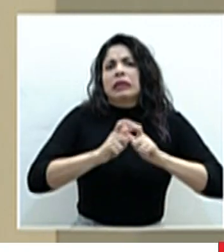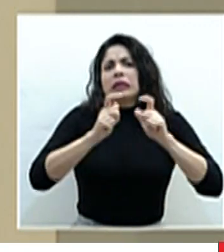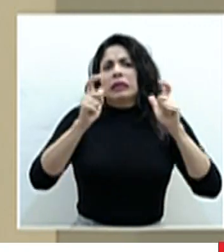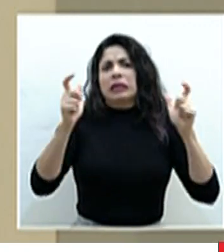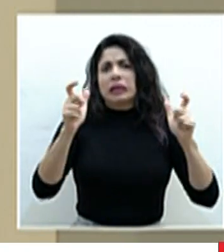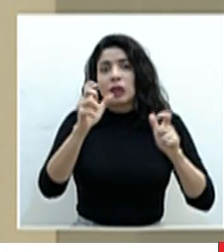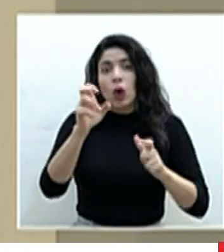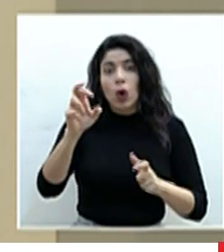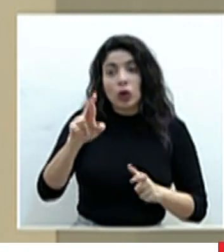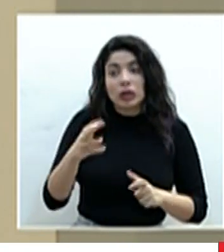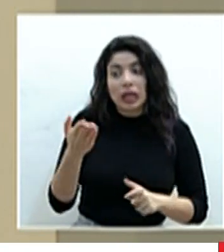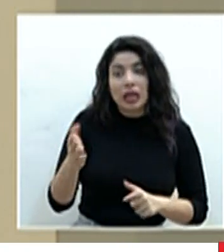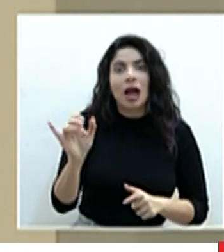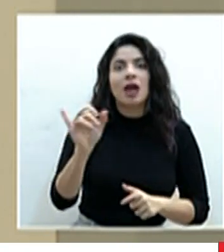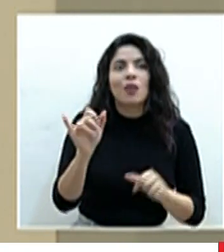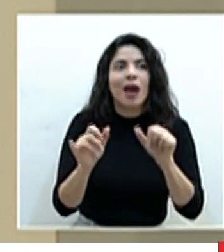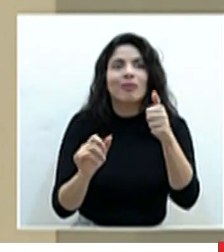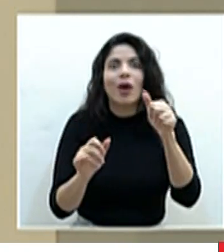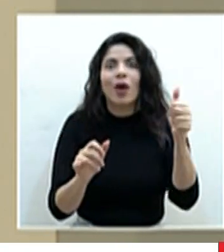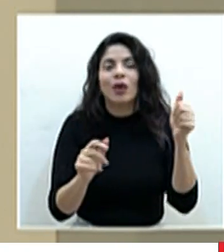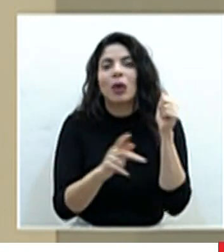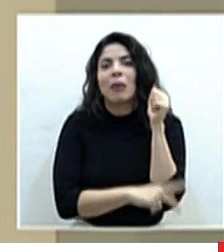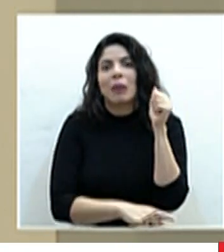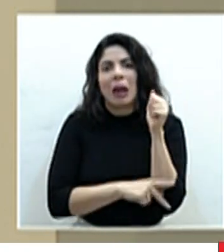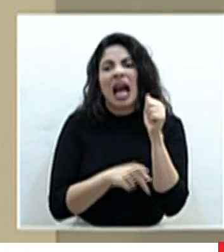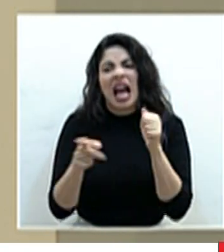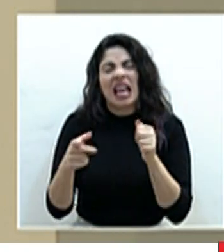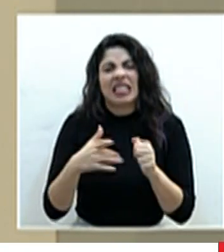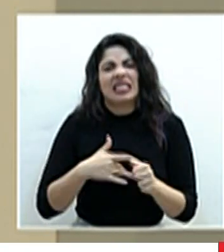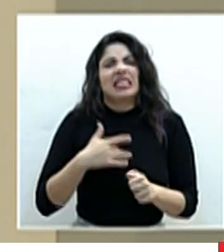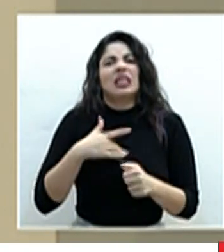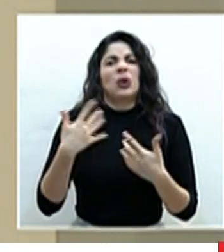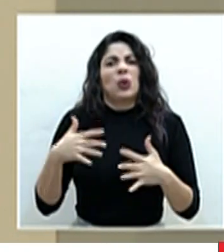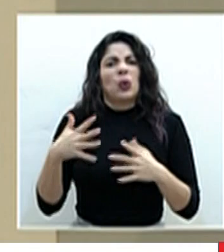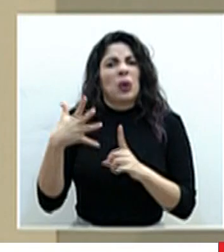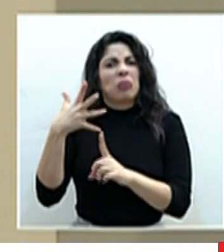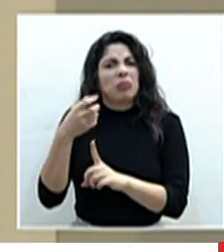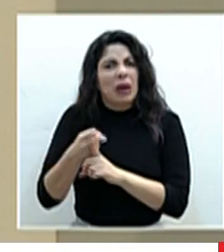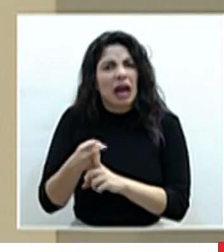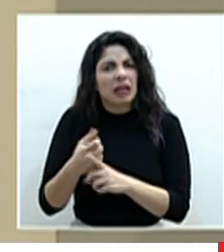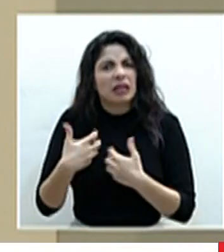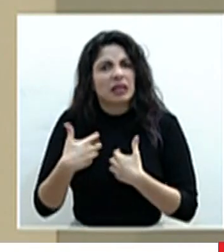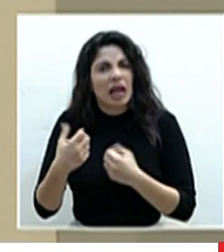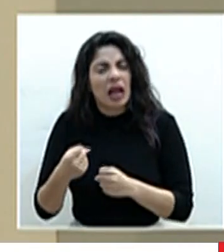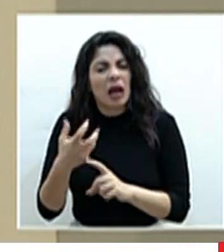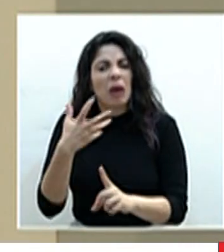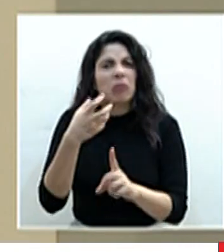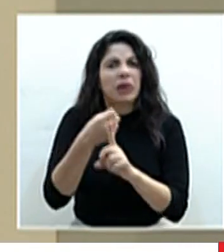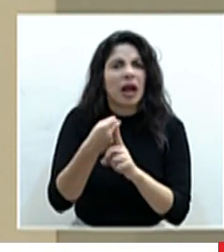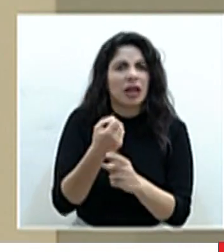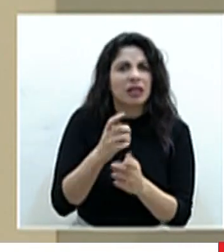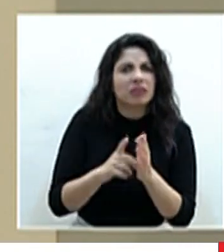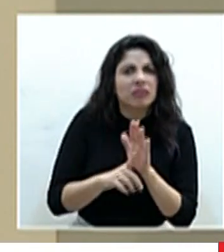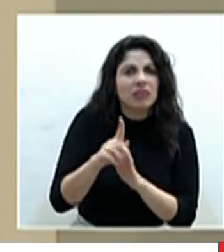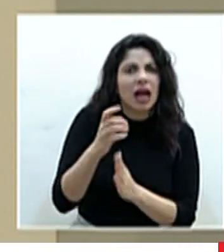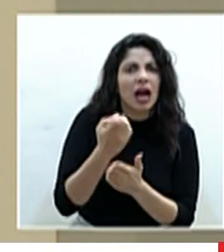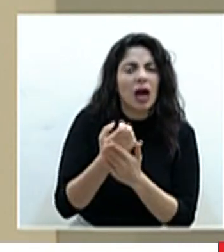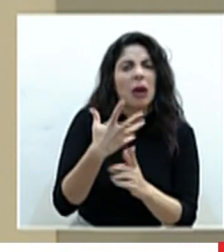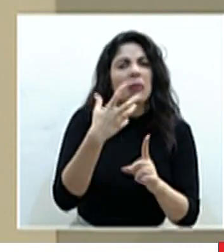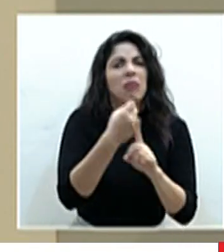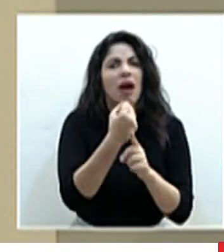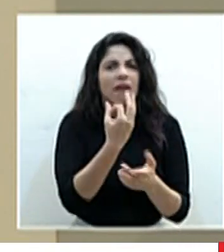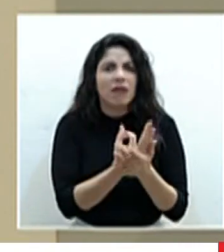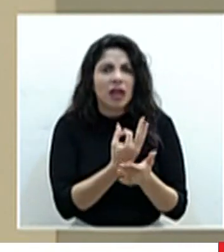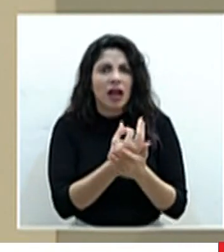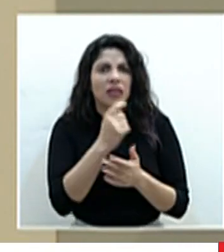Costa Rica, como muchos otros países, ha sentido el impacto de esta en la salud, en el desarrollo económico, en la finanza del